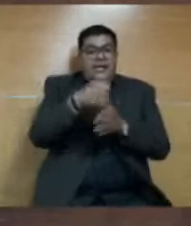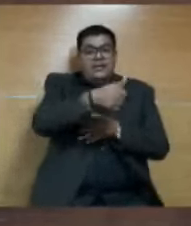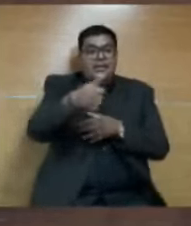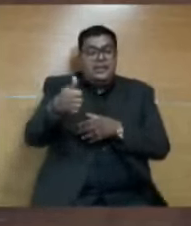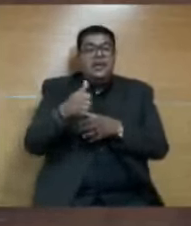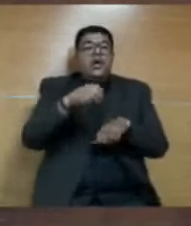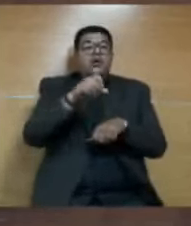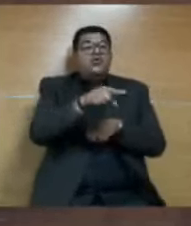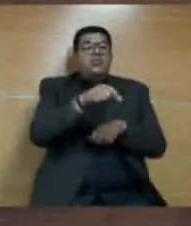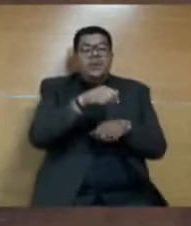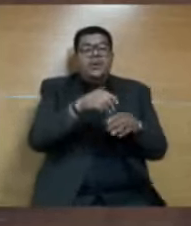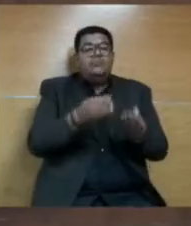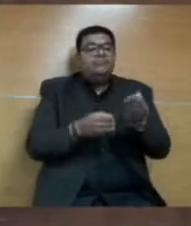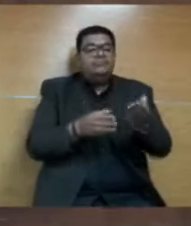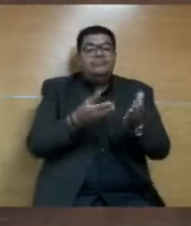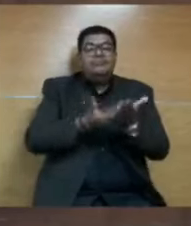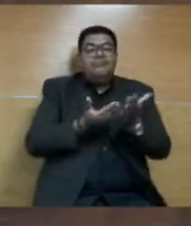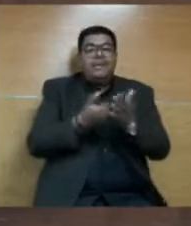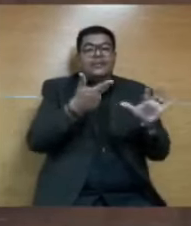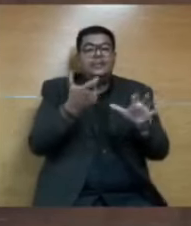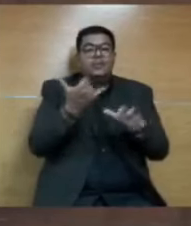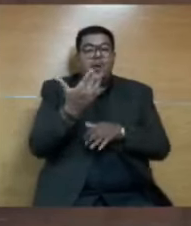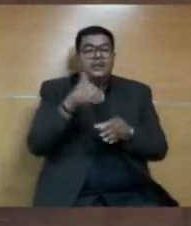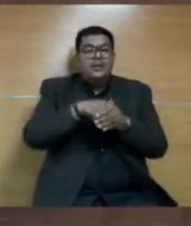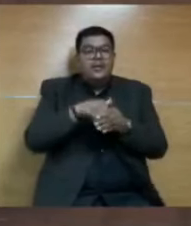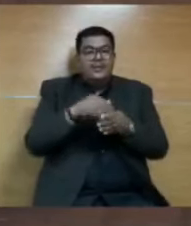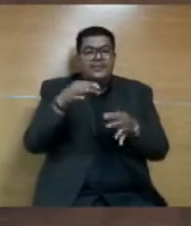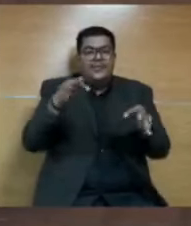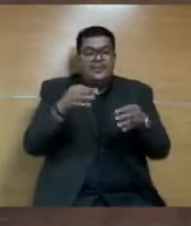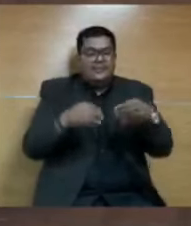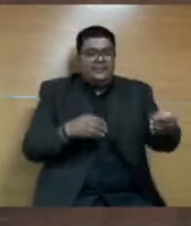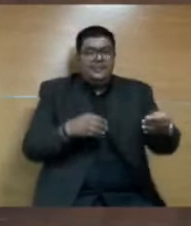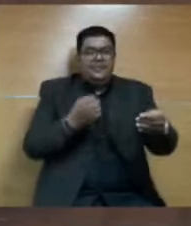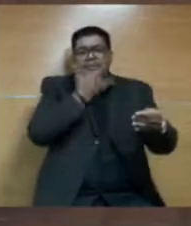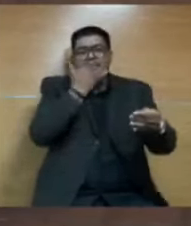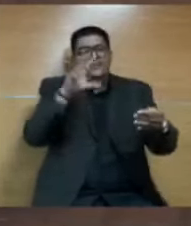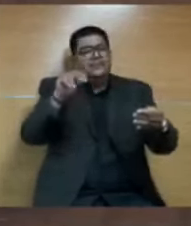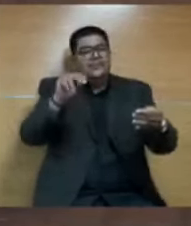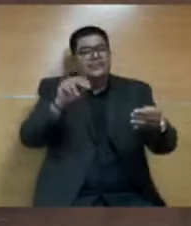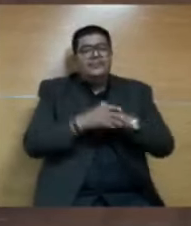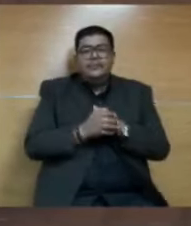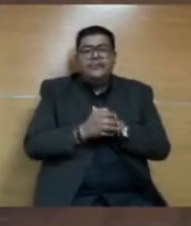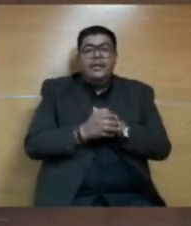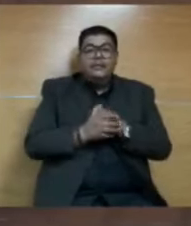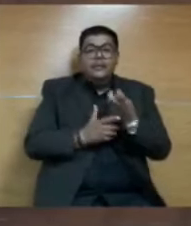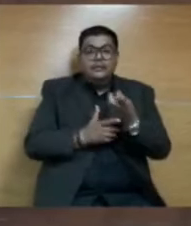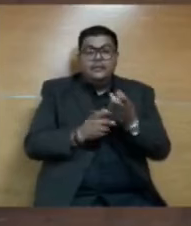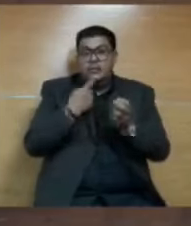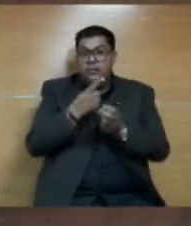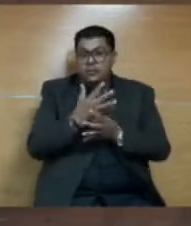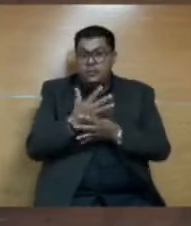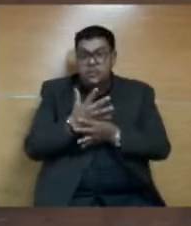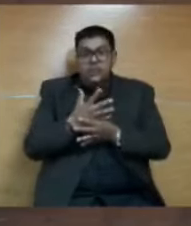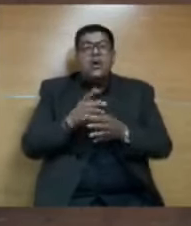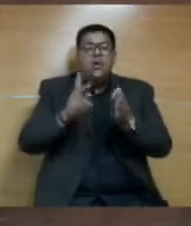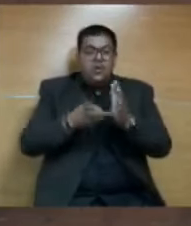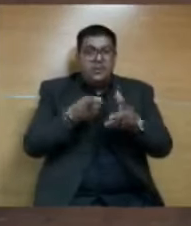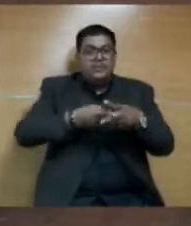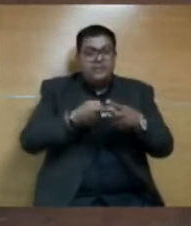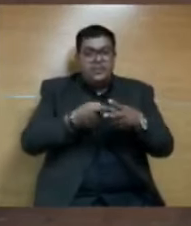el mismo número de boletas, 750. Sin embargo, ello es impreciso. Además, no considera la recomposición del